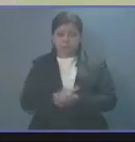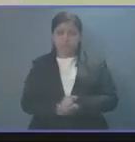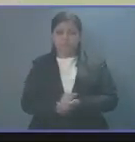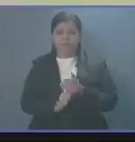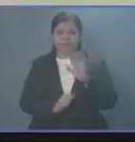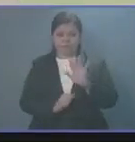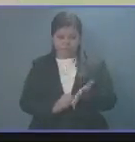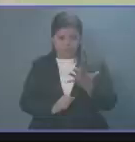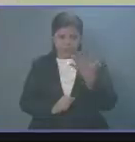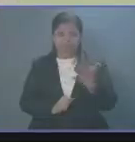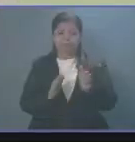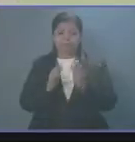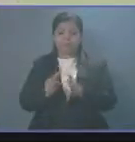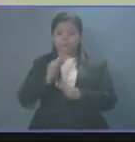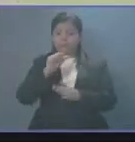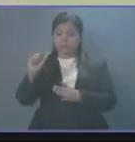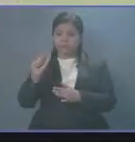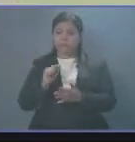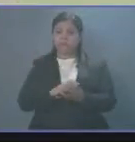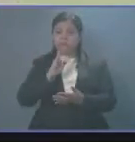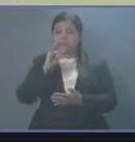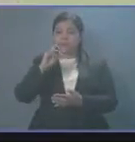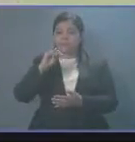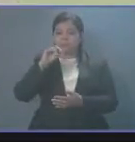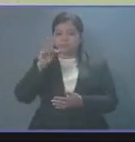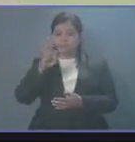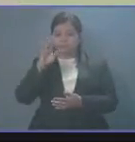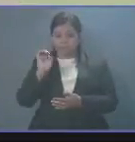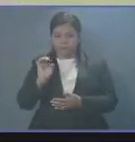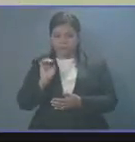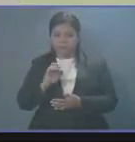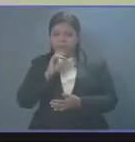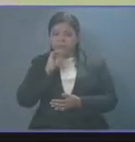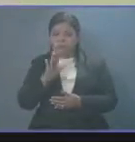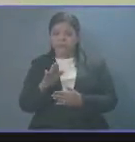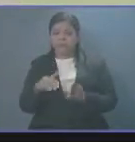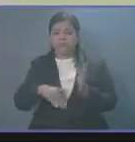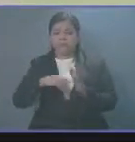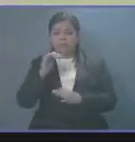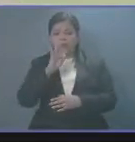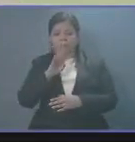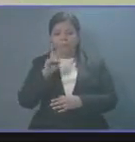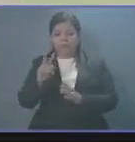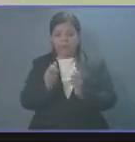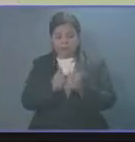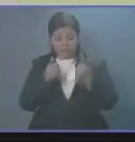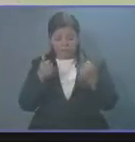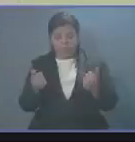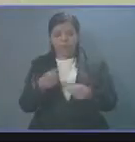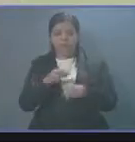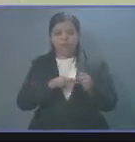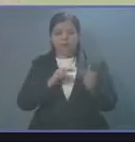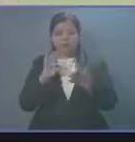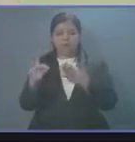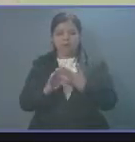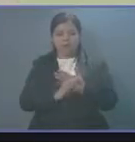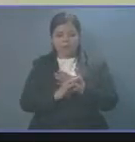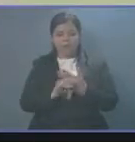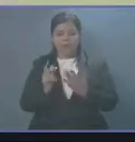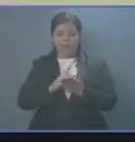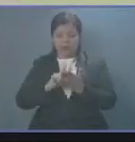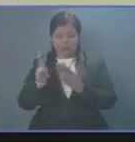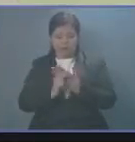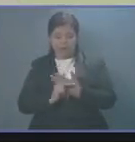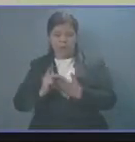el INJUVE, como ente rector de la Política Nacional de Juventud, ejecutó más de 42 millones de dólares en programas y proyectos en beneficio de la